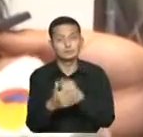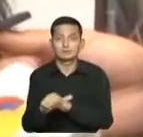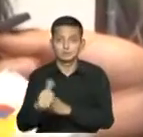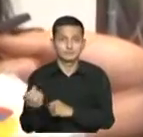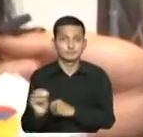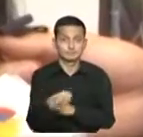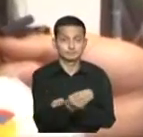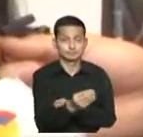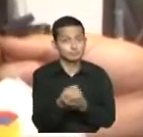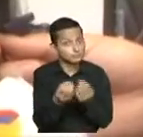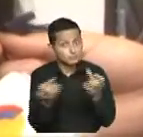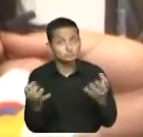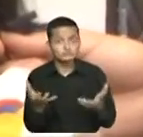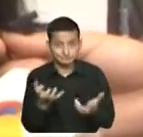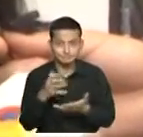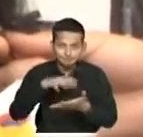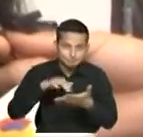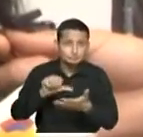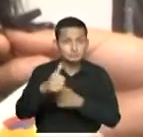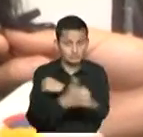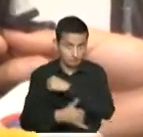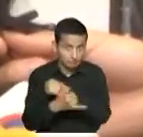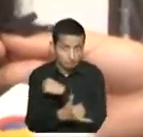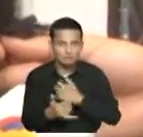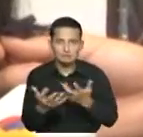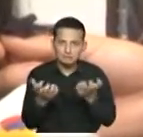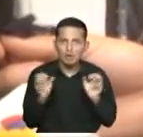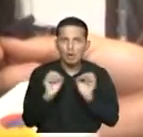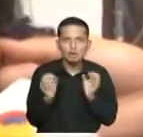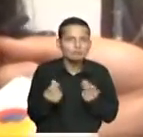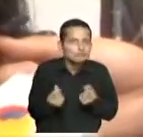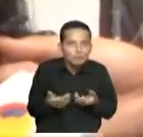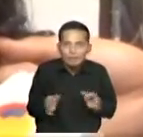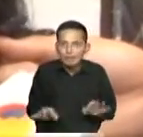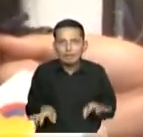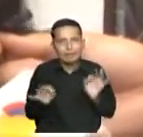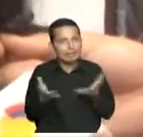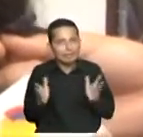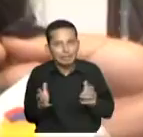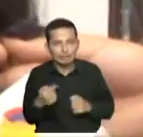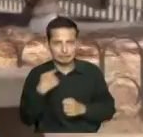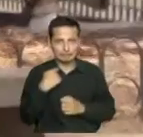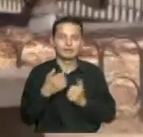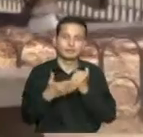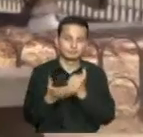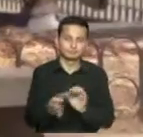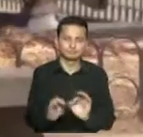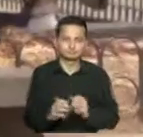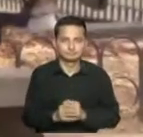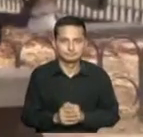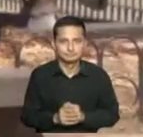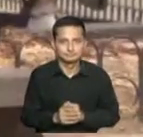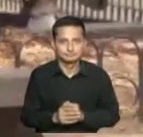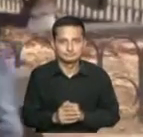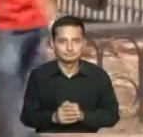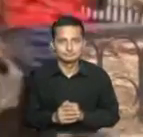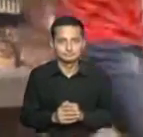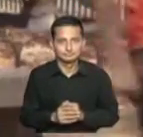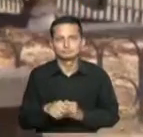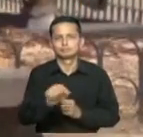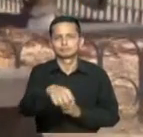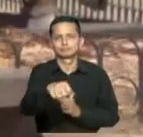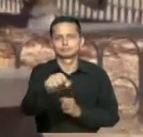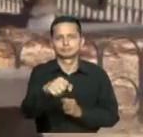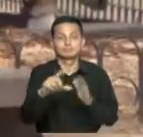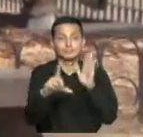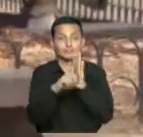hay varios chicos que desean estudiar en el exterior, desean estudiar o no tienen las posibilidades. Entonces es una gran ayuda. Sin duda, la